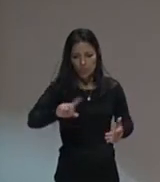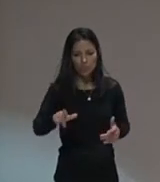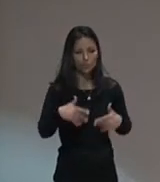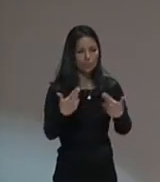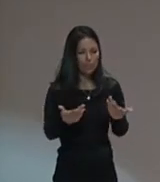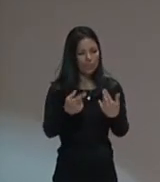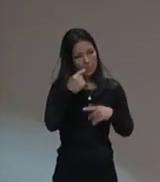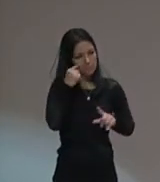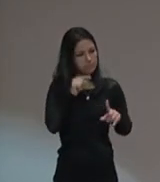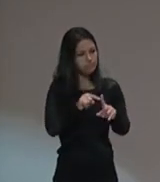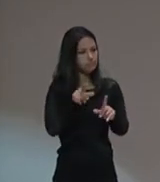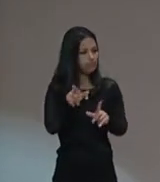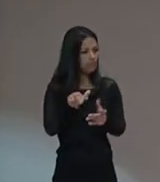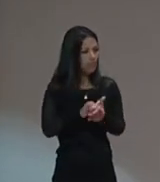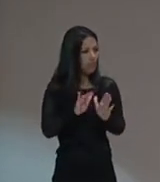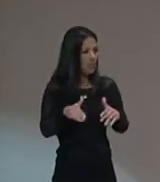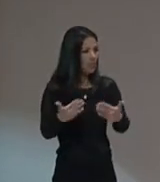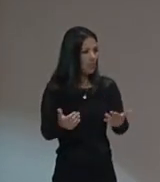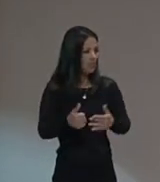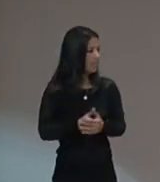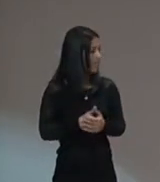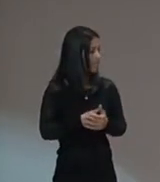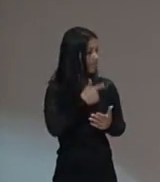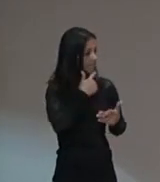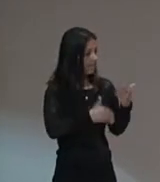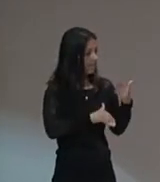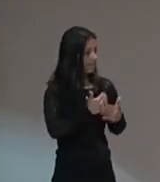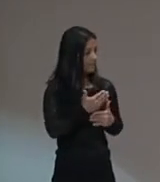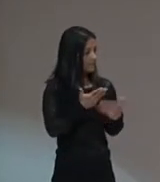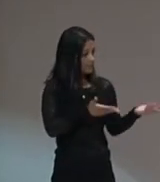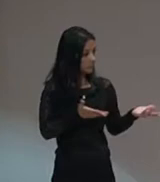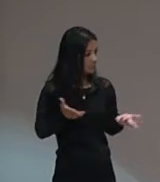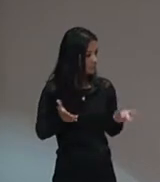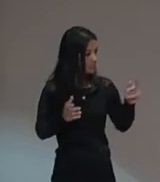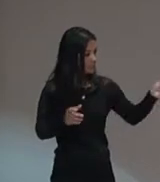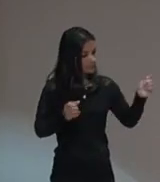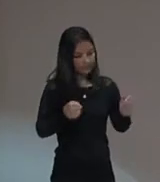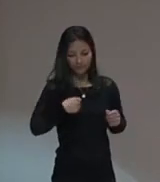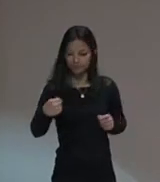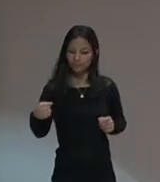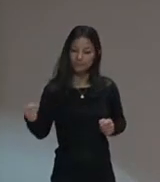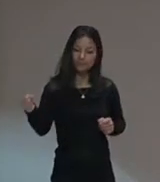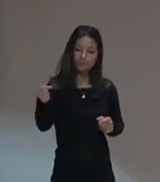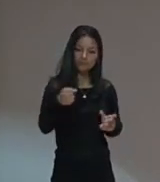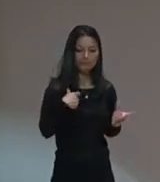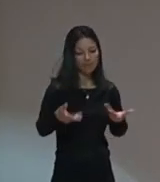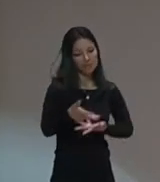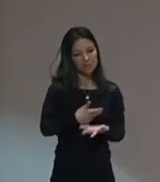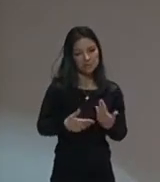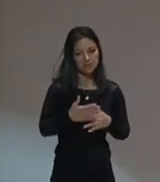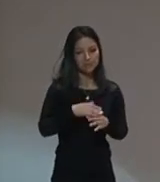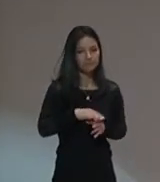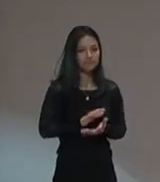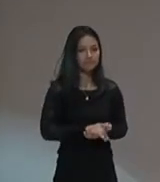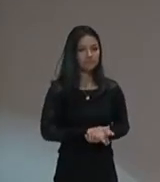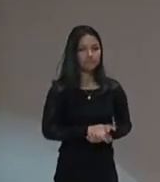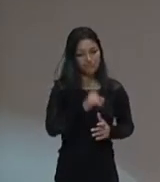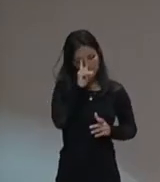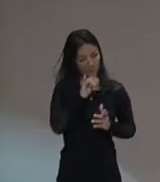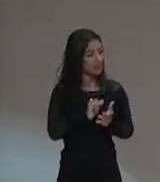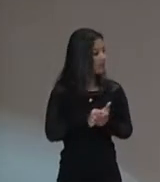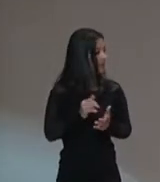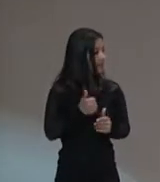pregunta central. Entonces, comencemos, colegas, por ahí, y vamos pasando el micrófono y vamos conversando, que aquí tengo otros comentarios. Si